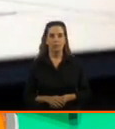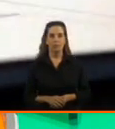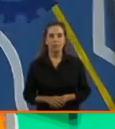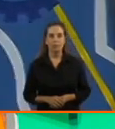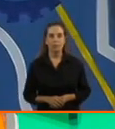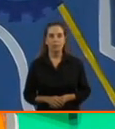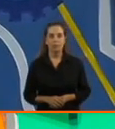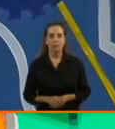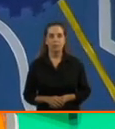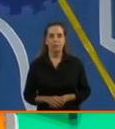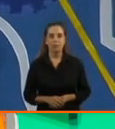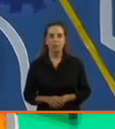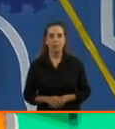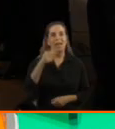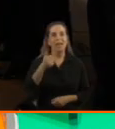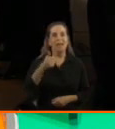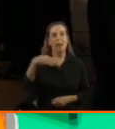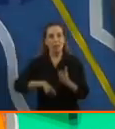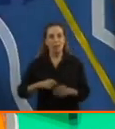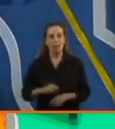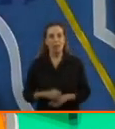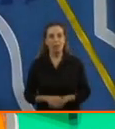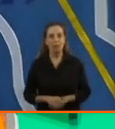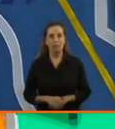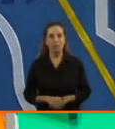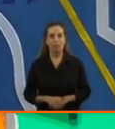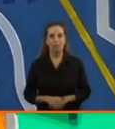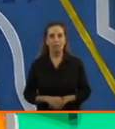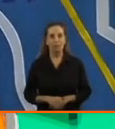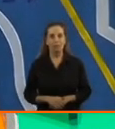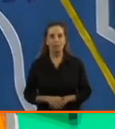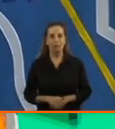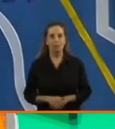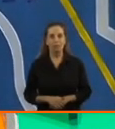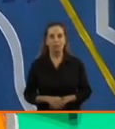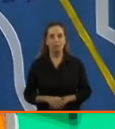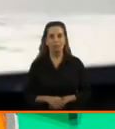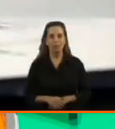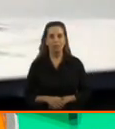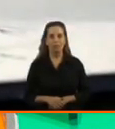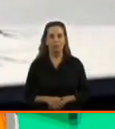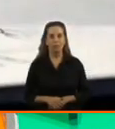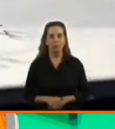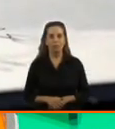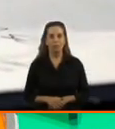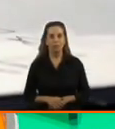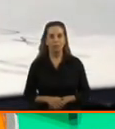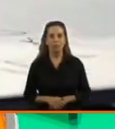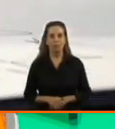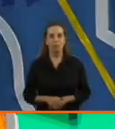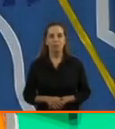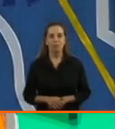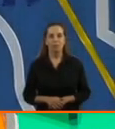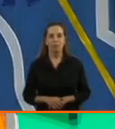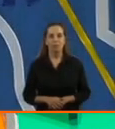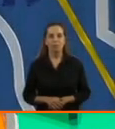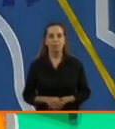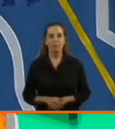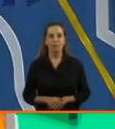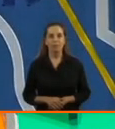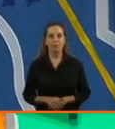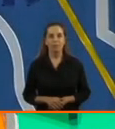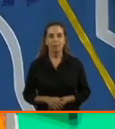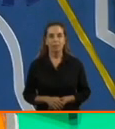Sí. Que pues, en algún que otro caso podía poner en riesgo la toma de alguna compañía, ¿no? Y que eso sí ha